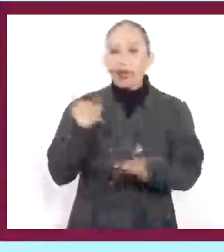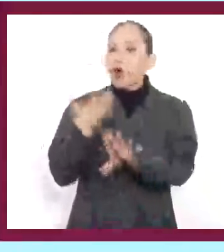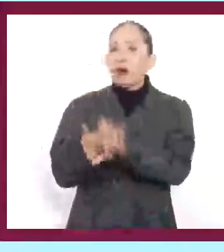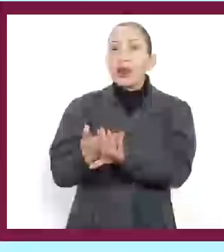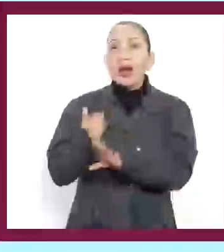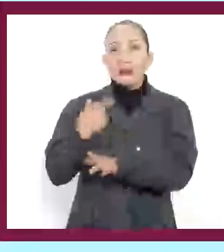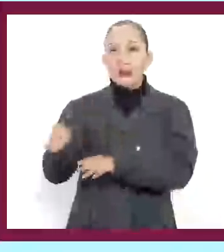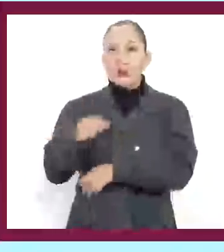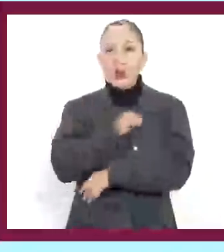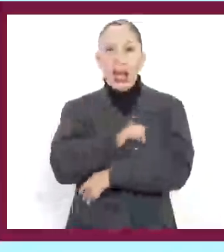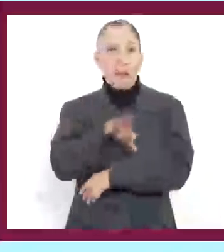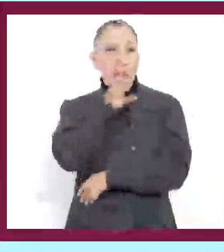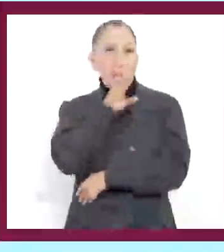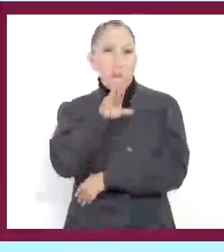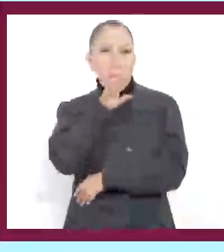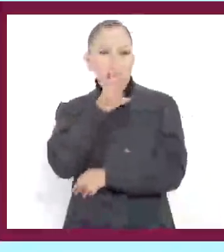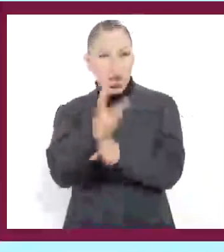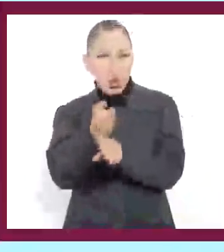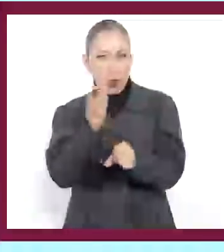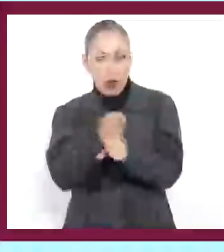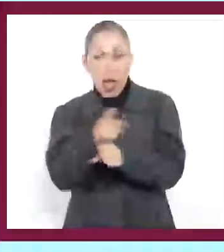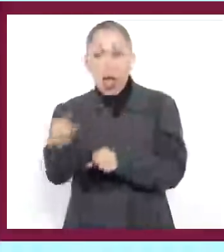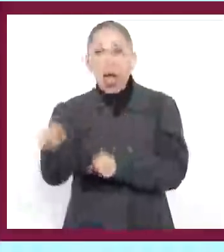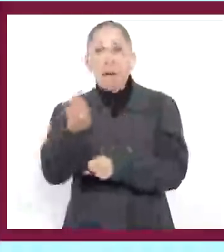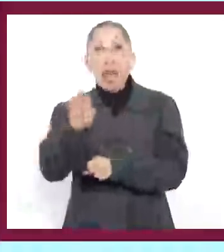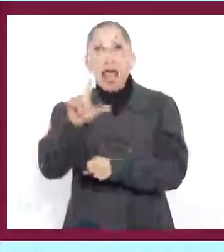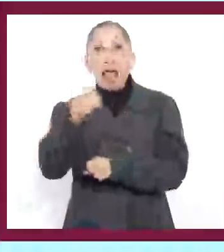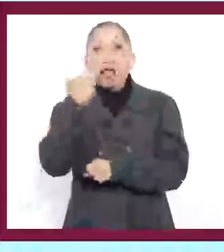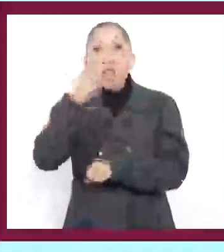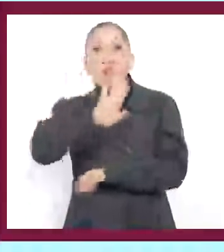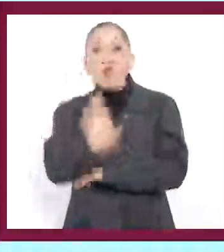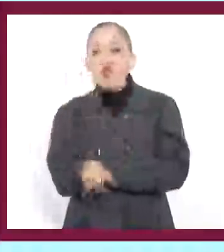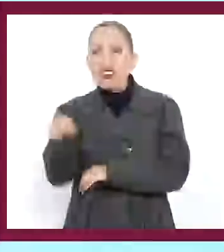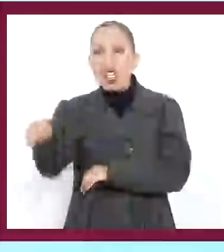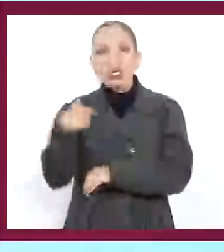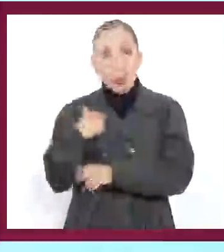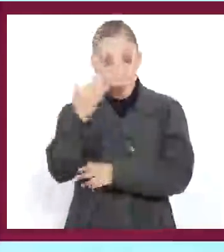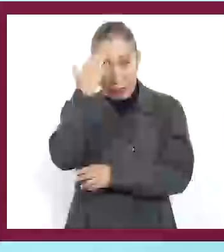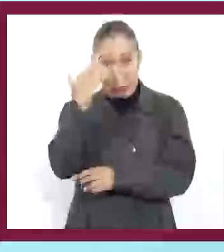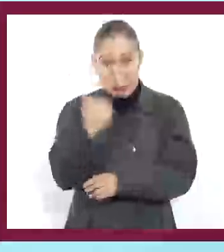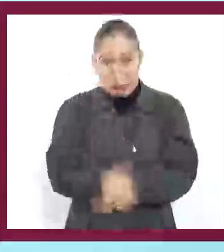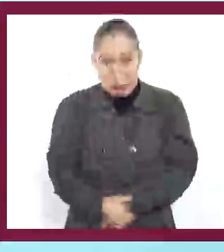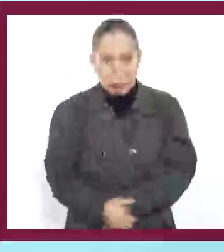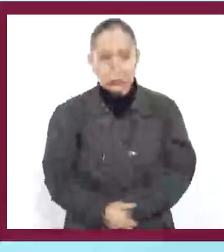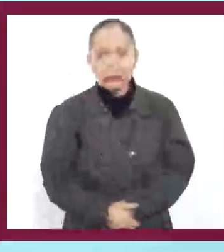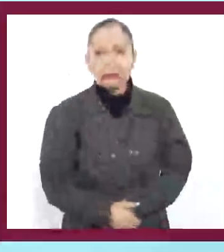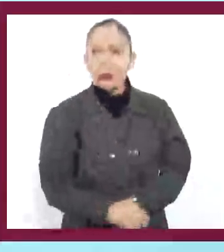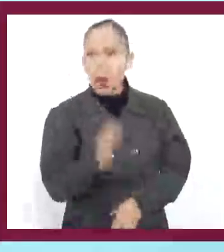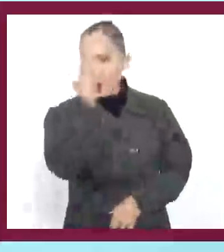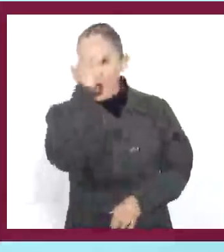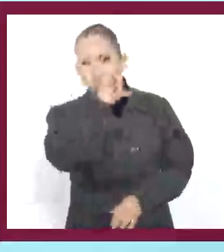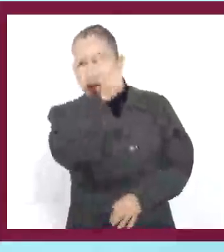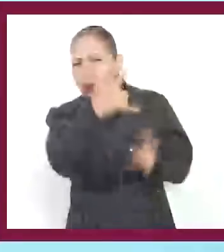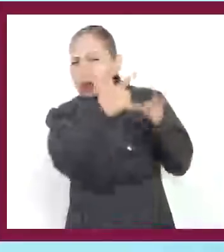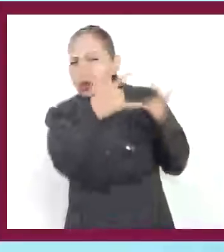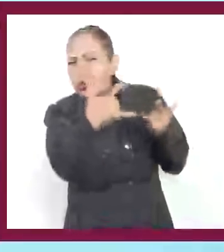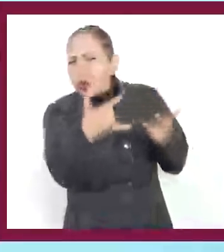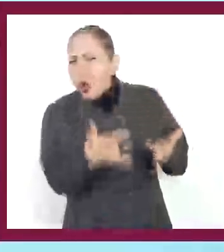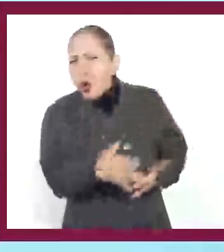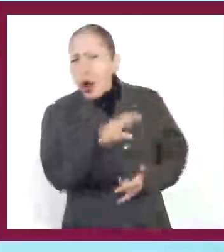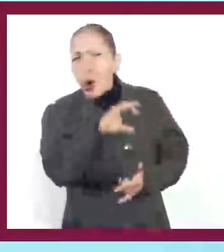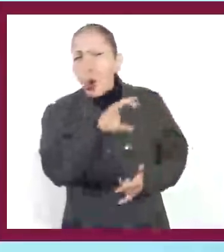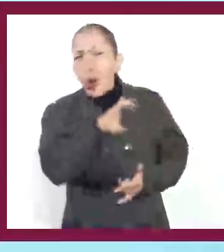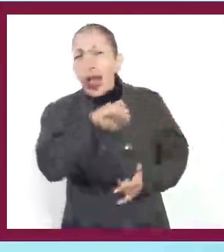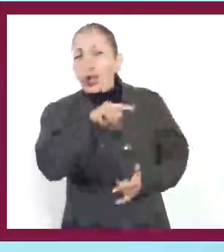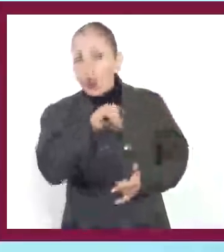antagonista es su madrastra, pues quiere que Blancanieves muera. Terrible, ¿no? ¿Conocen otros cuentos que les